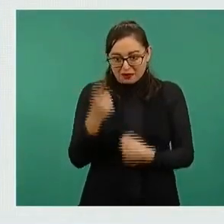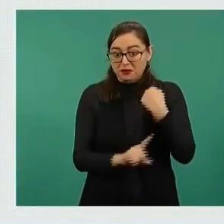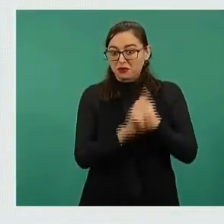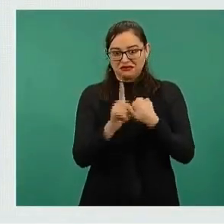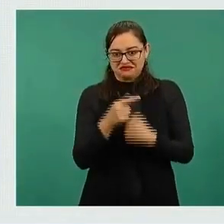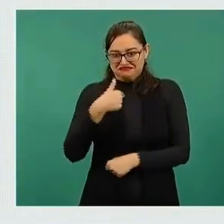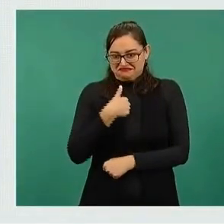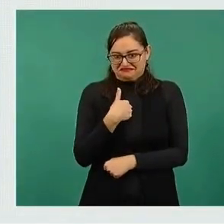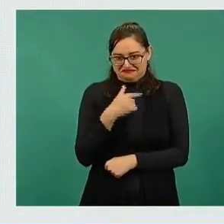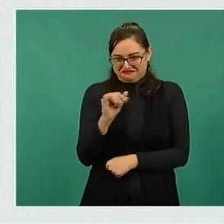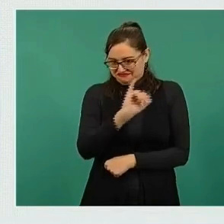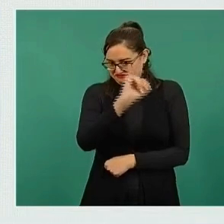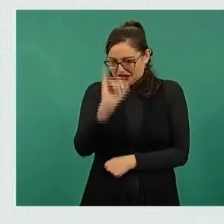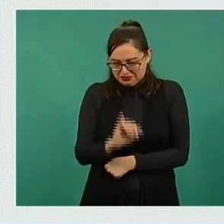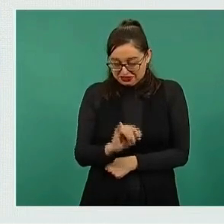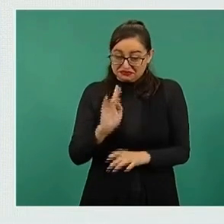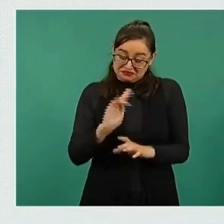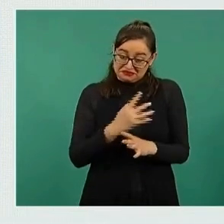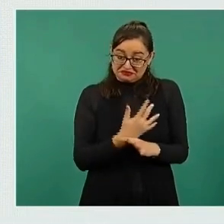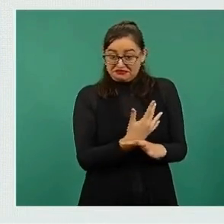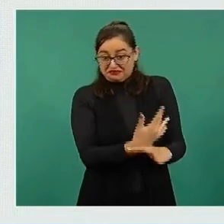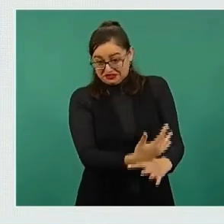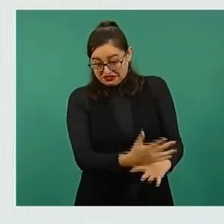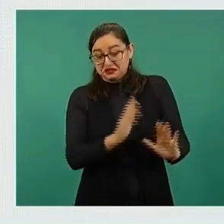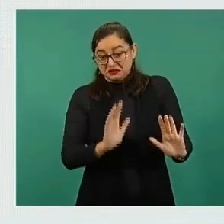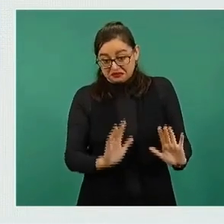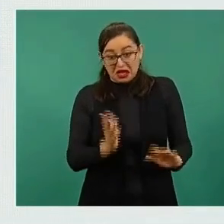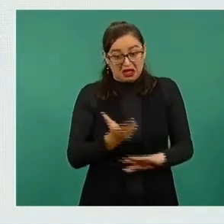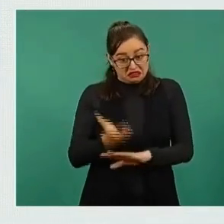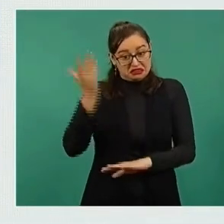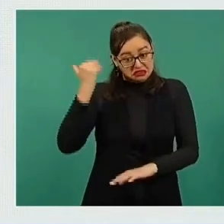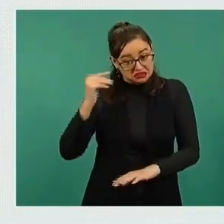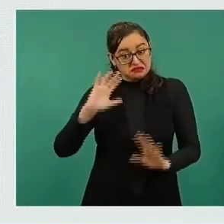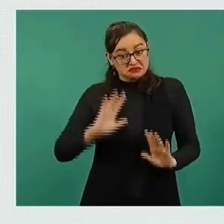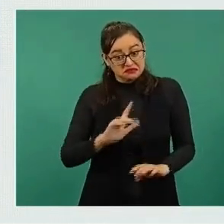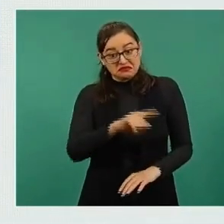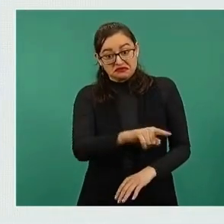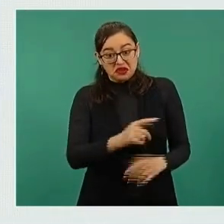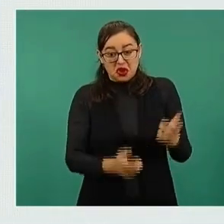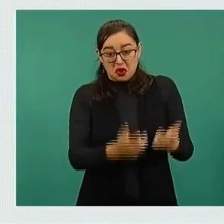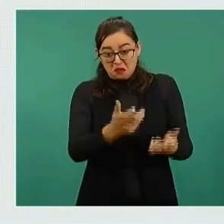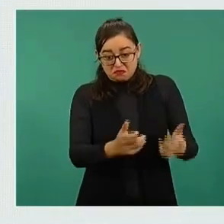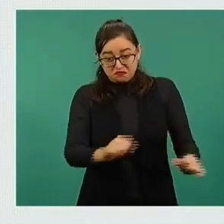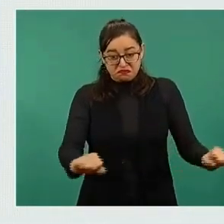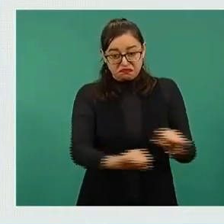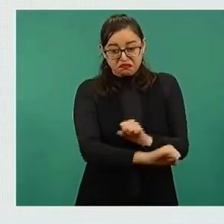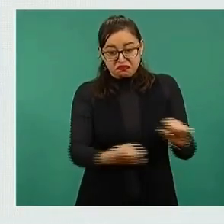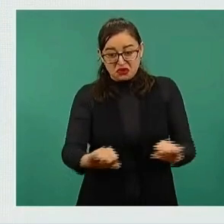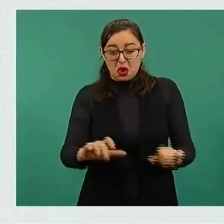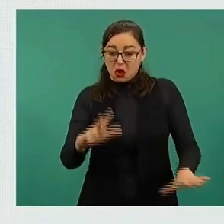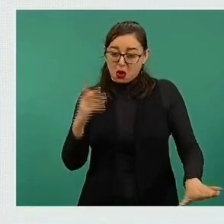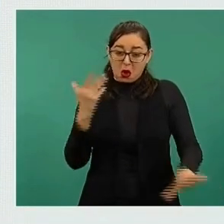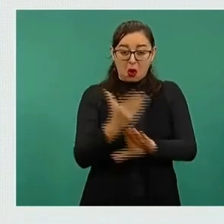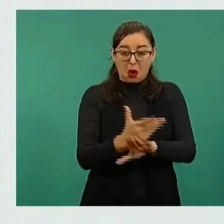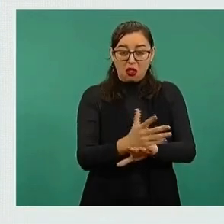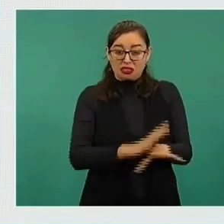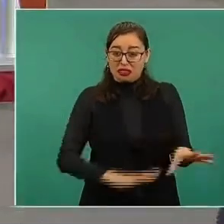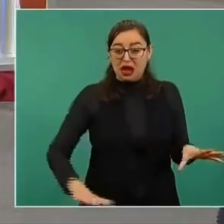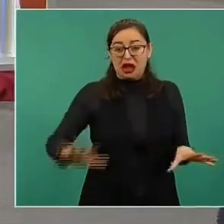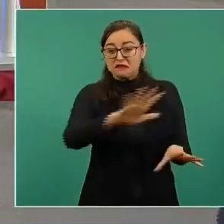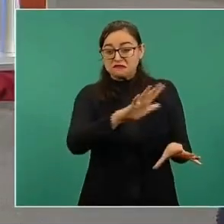que produce. No solo causó un gran daño económico y ecológico a la región y a la